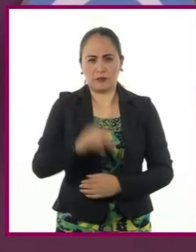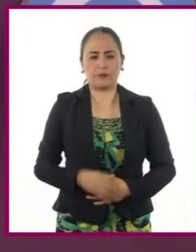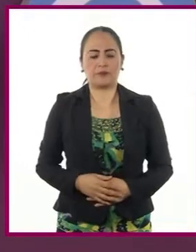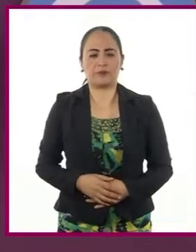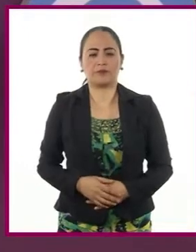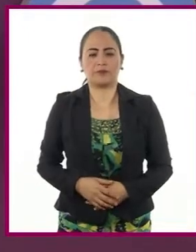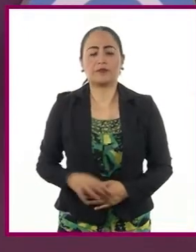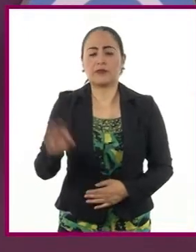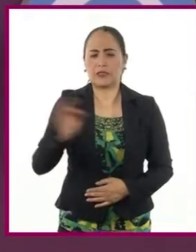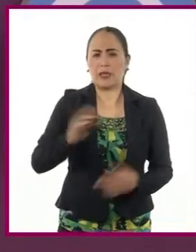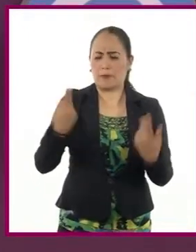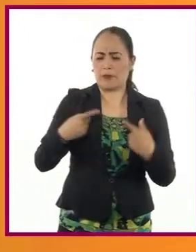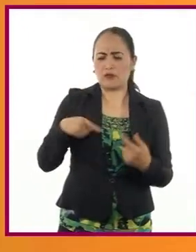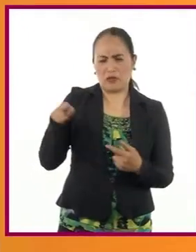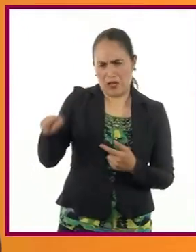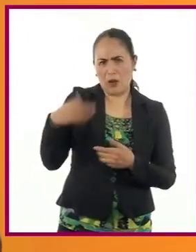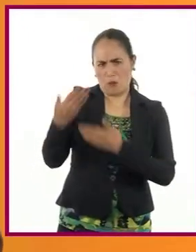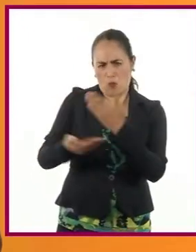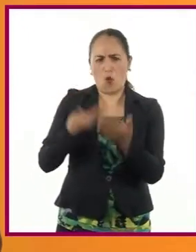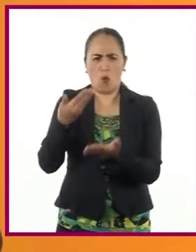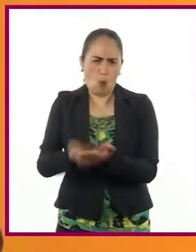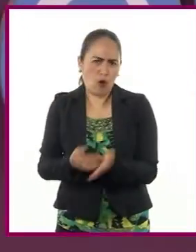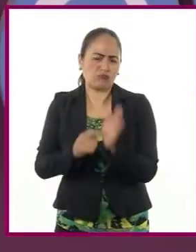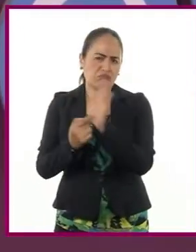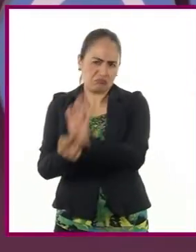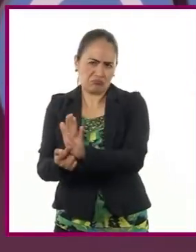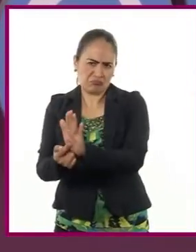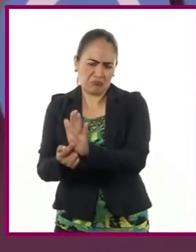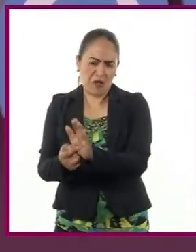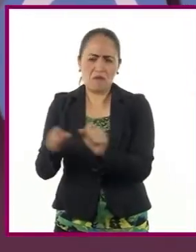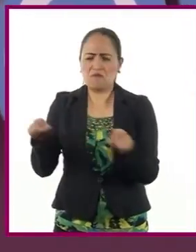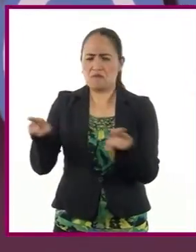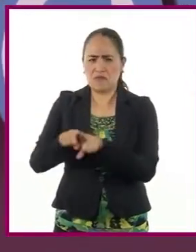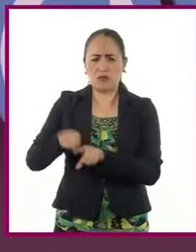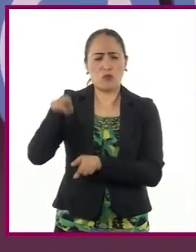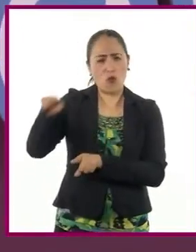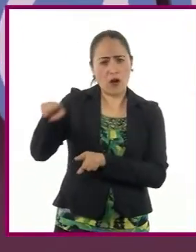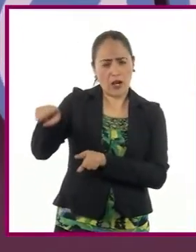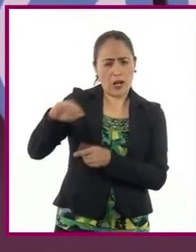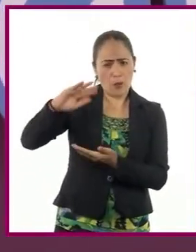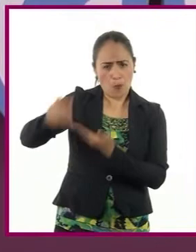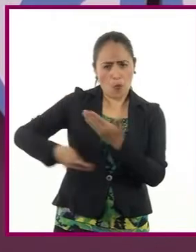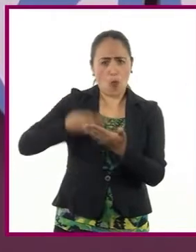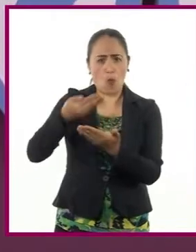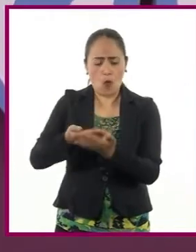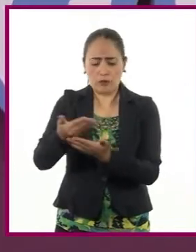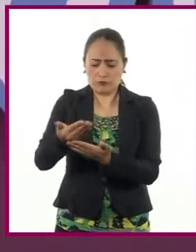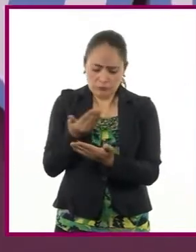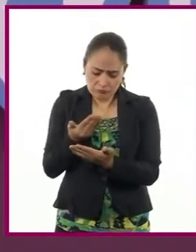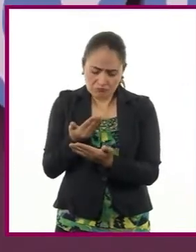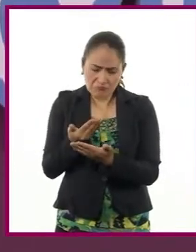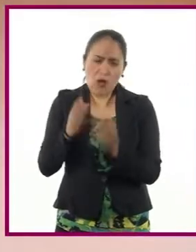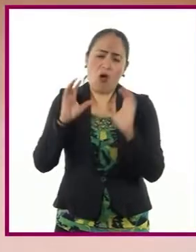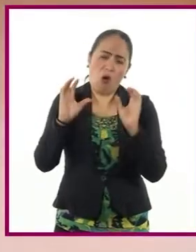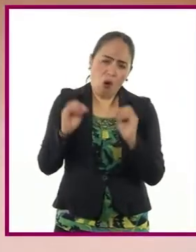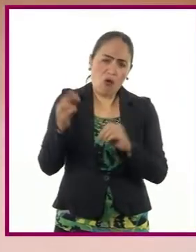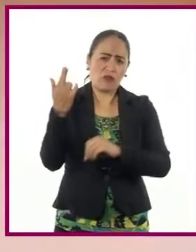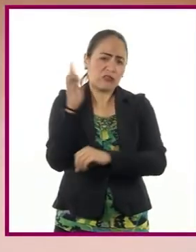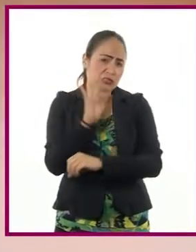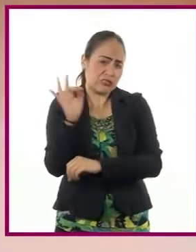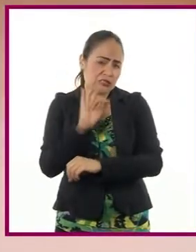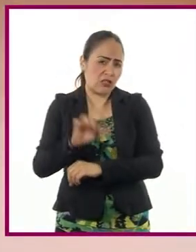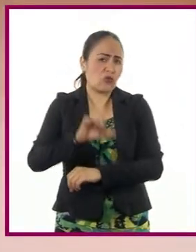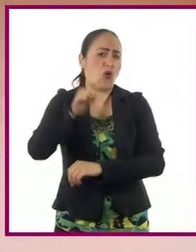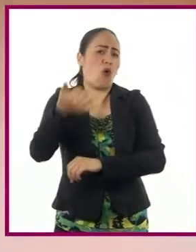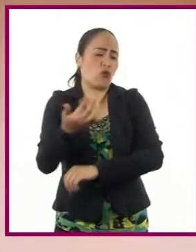contraparte seguramente al escuchar la propuesta propondrá algo diferente o insistirá en que debe haber otra solución. A veces